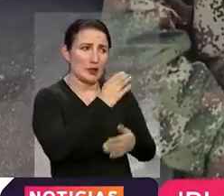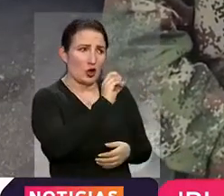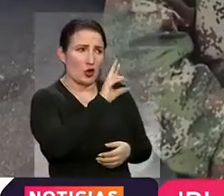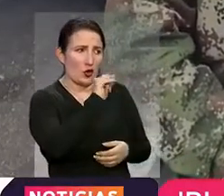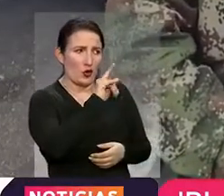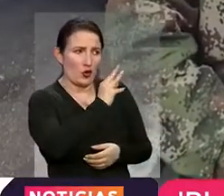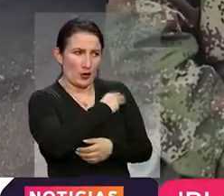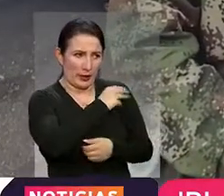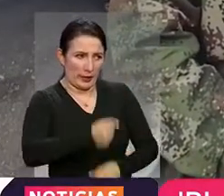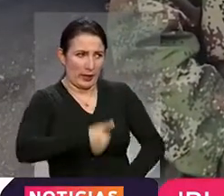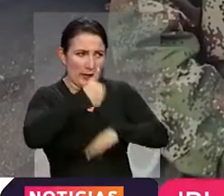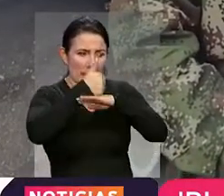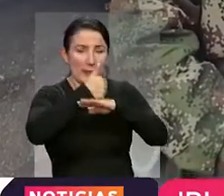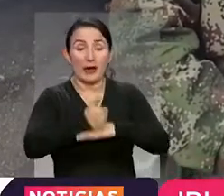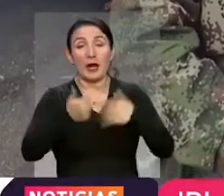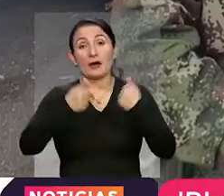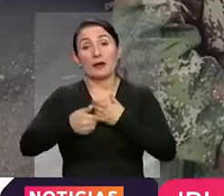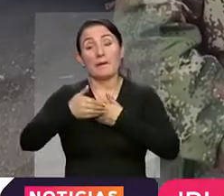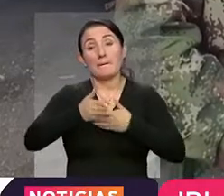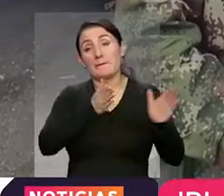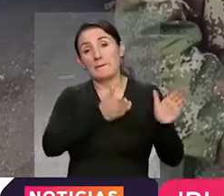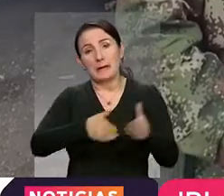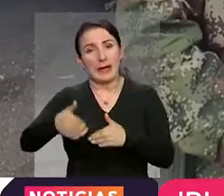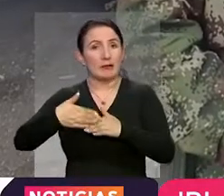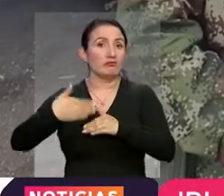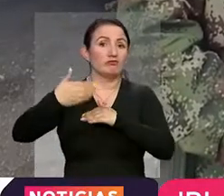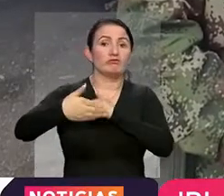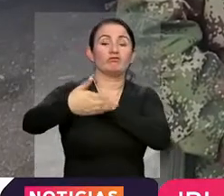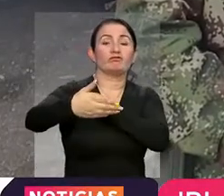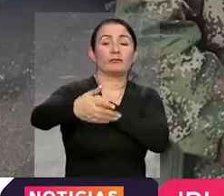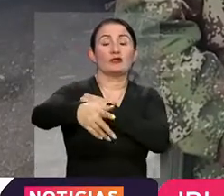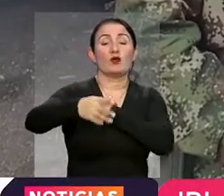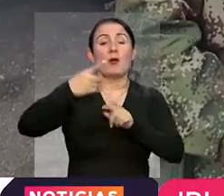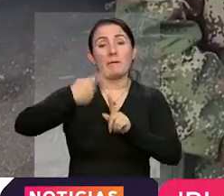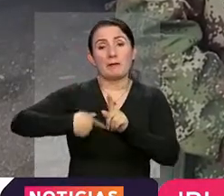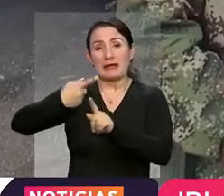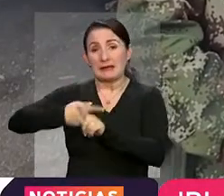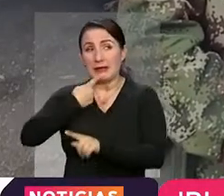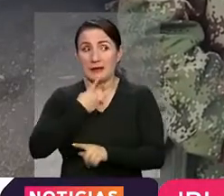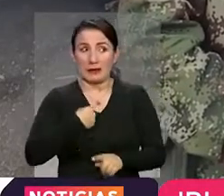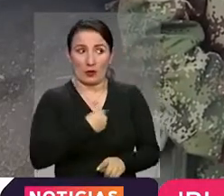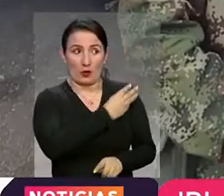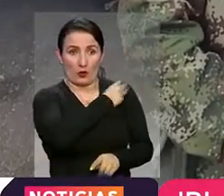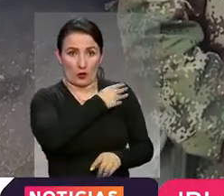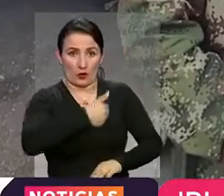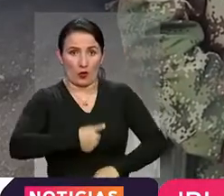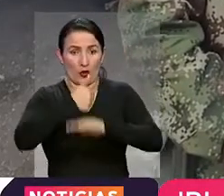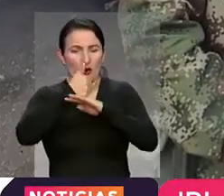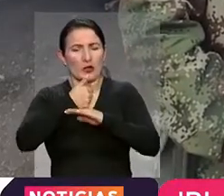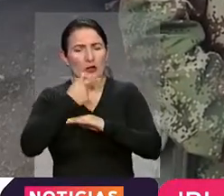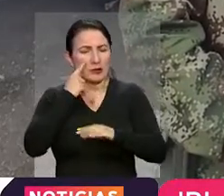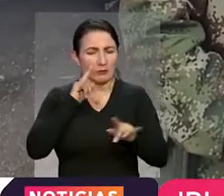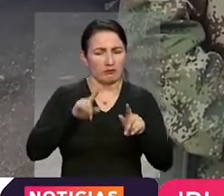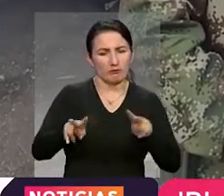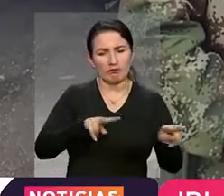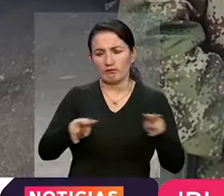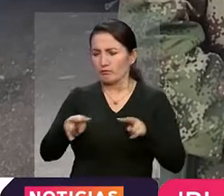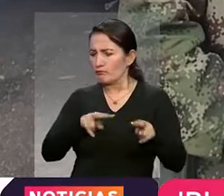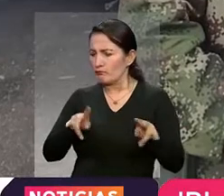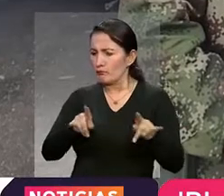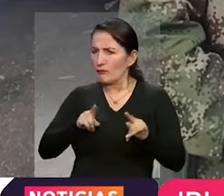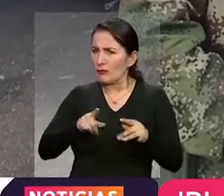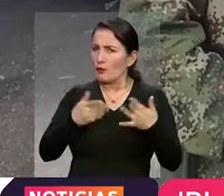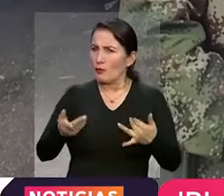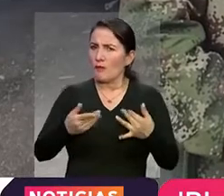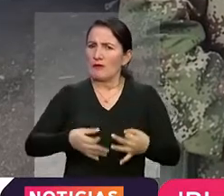plan se adelante por varios meses y, como lo decía el coronel, ayude a mejorar la percepción de seguridad